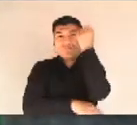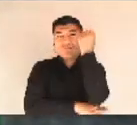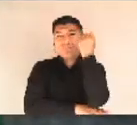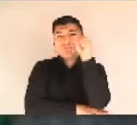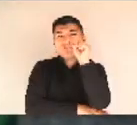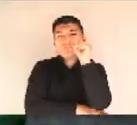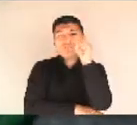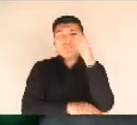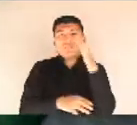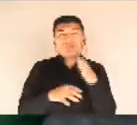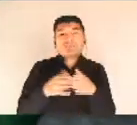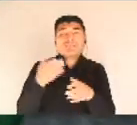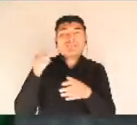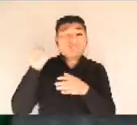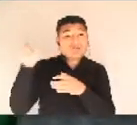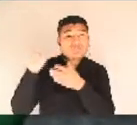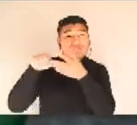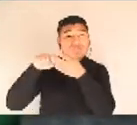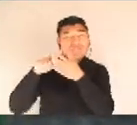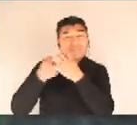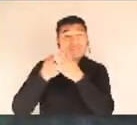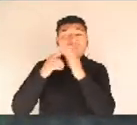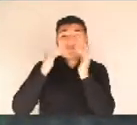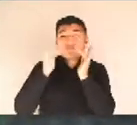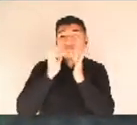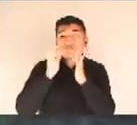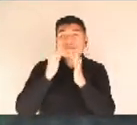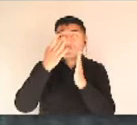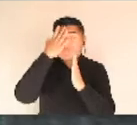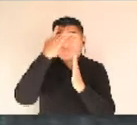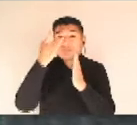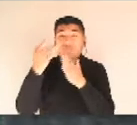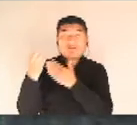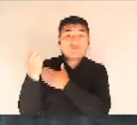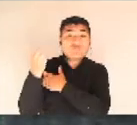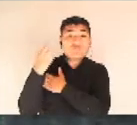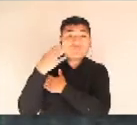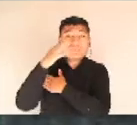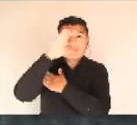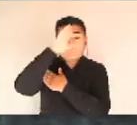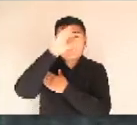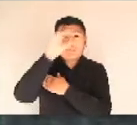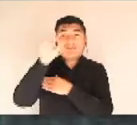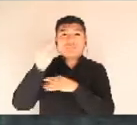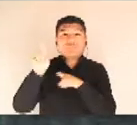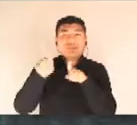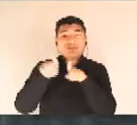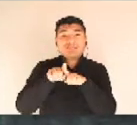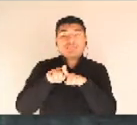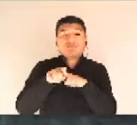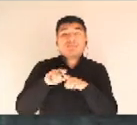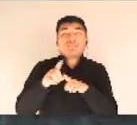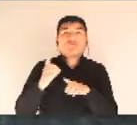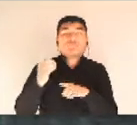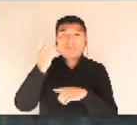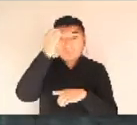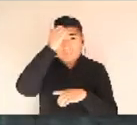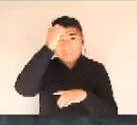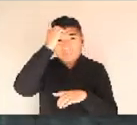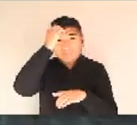seminario ahí empezó una relación porque nos dijeron los hermanos alemanes se